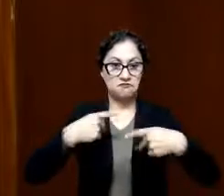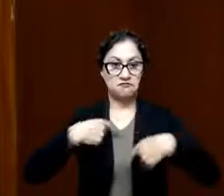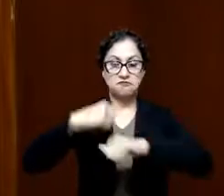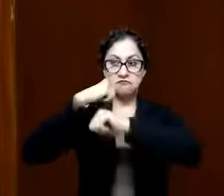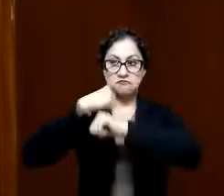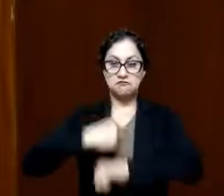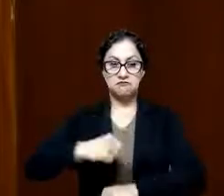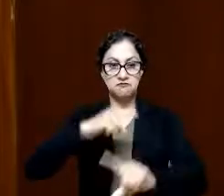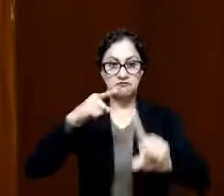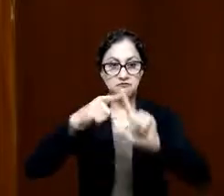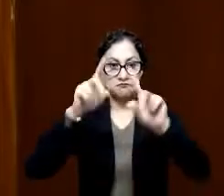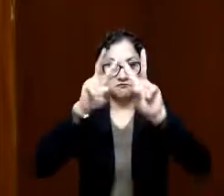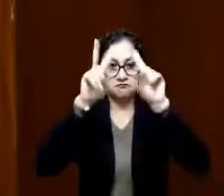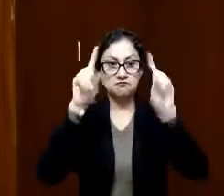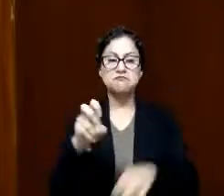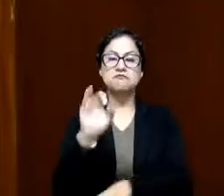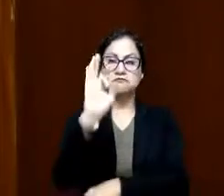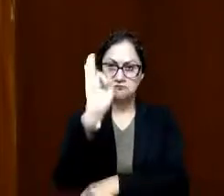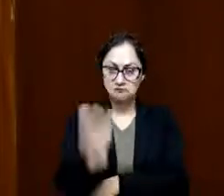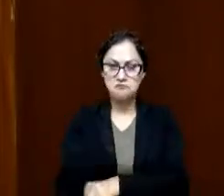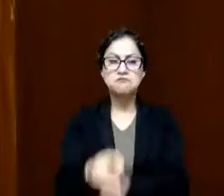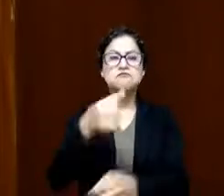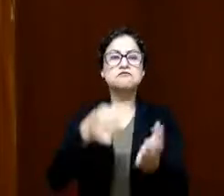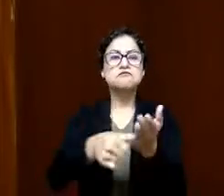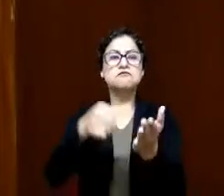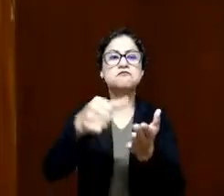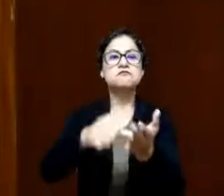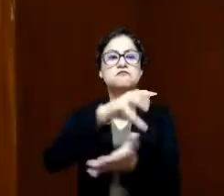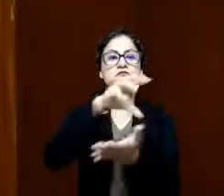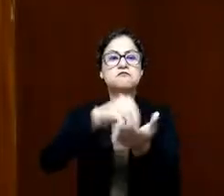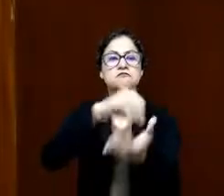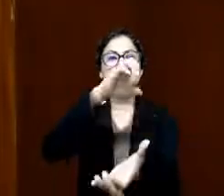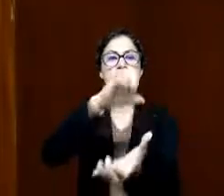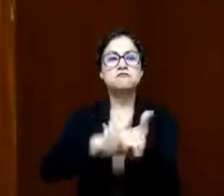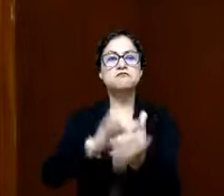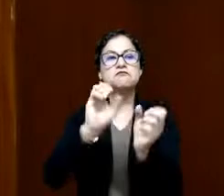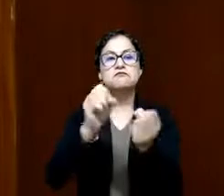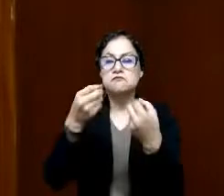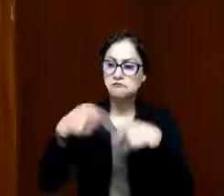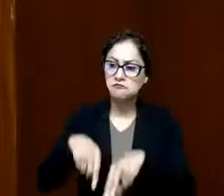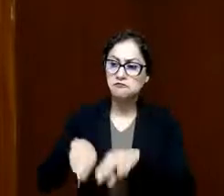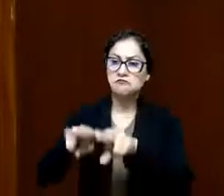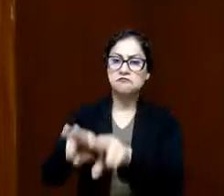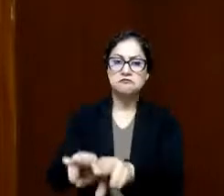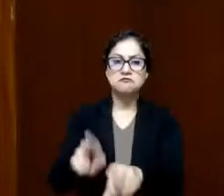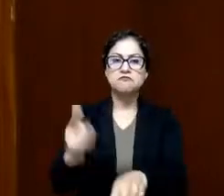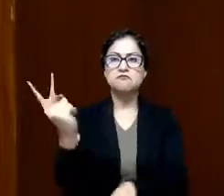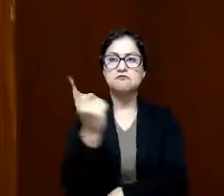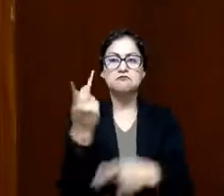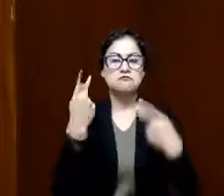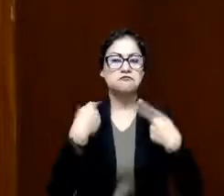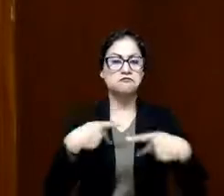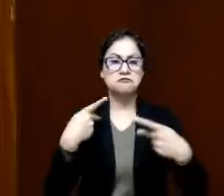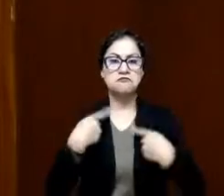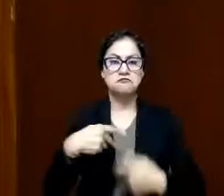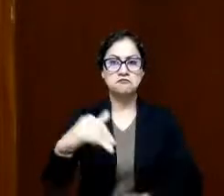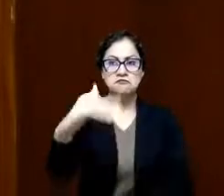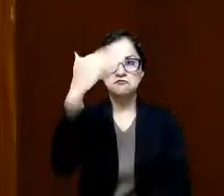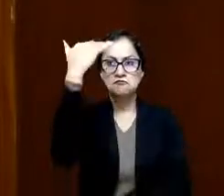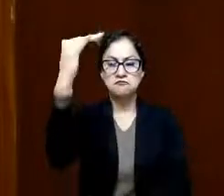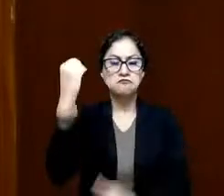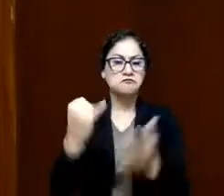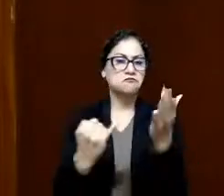y reconocer la unión conyugal o el concubinato de dos personas mayores de edad que decidan unir sus